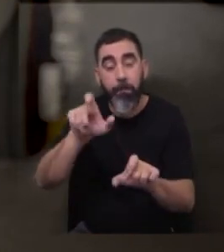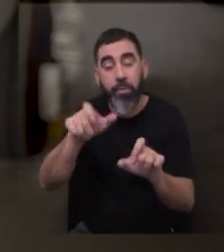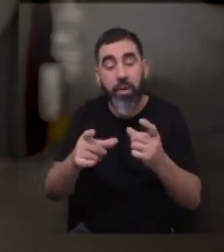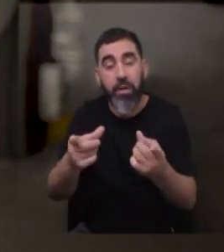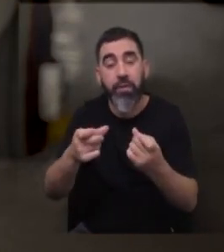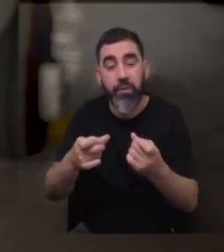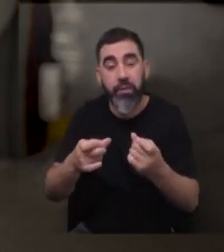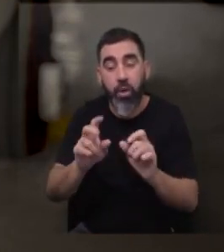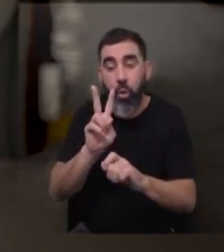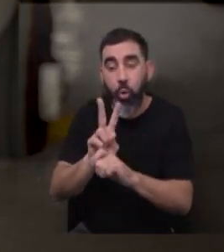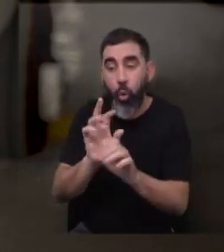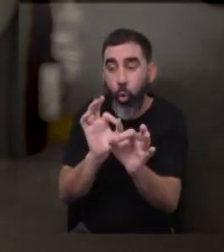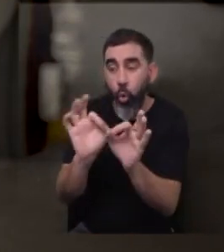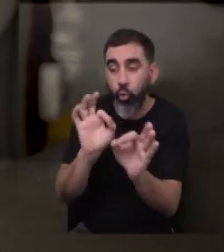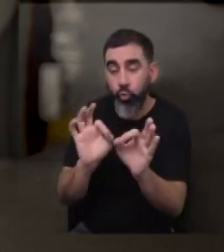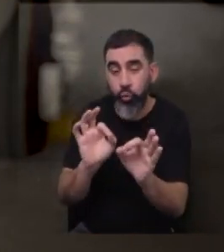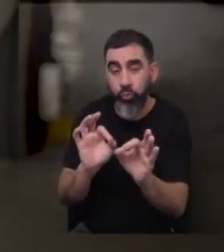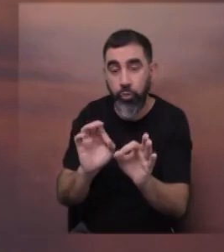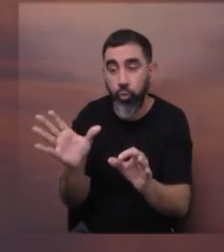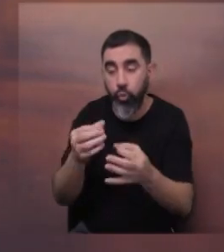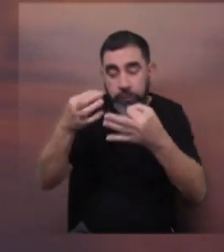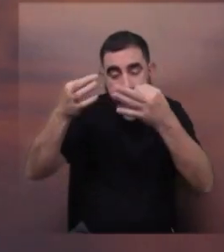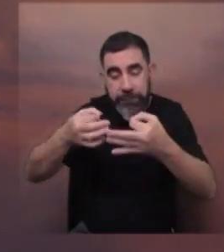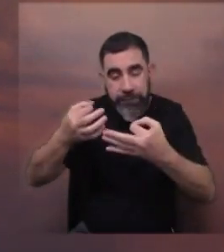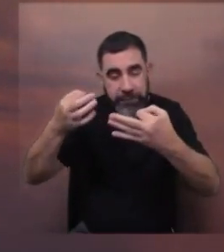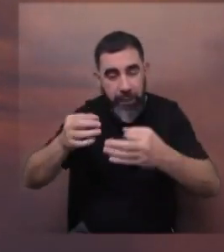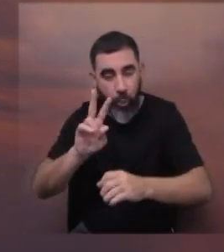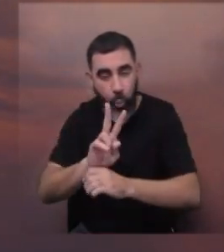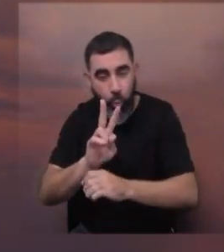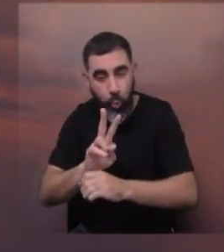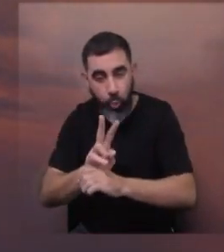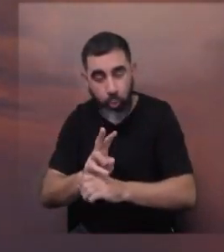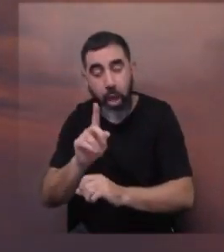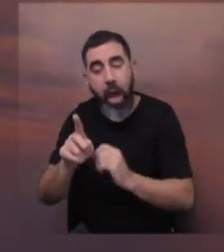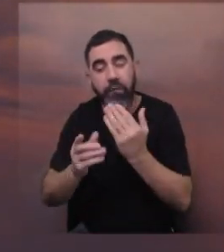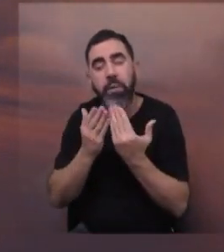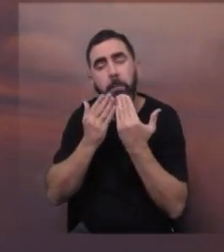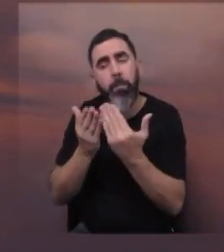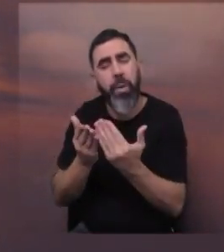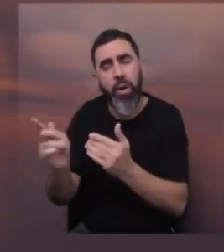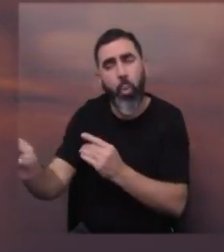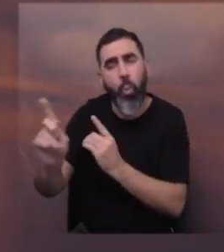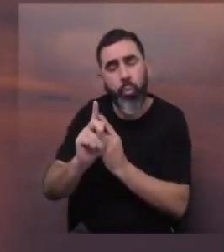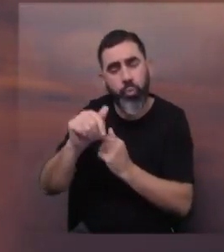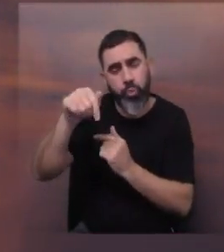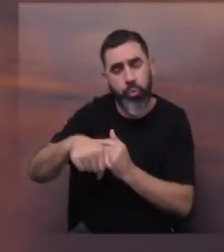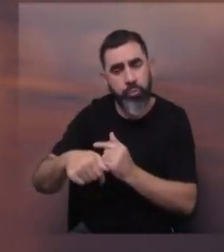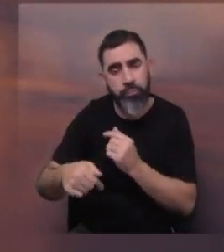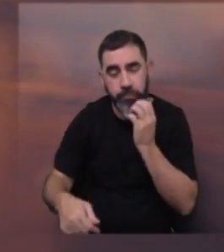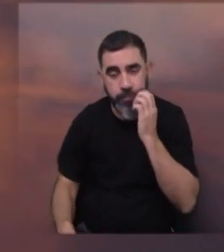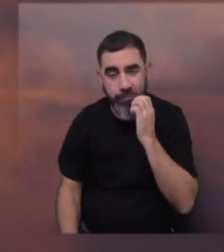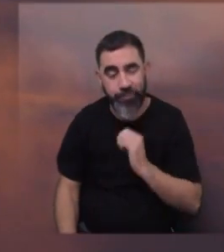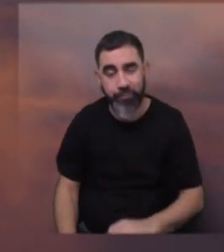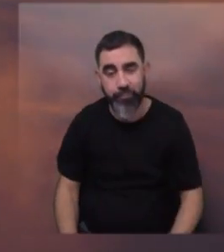tener todo bajo control, que todo esté seguro. Muchas veces yo les hago la pregunta cuando llegan a la consulta y